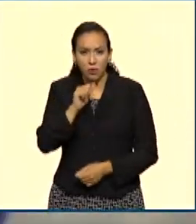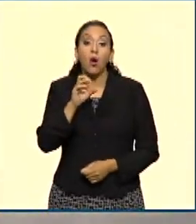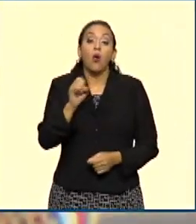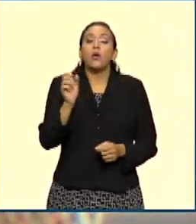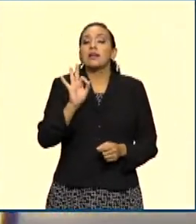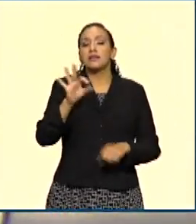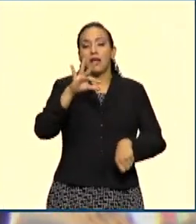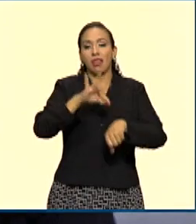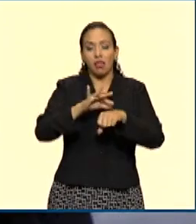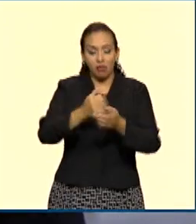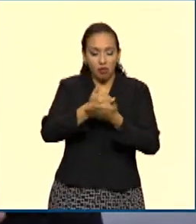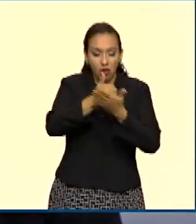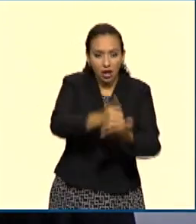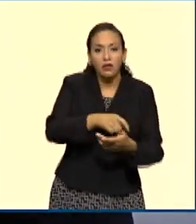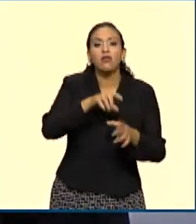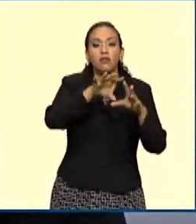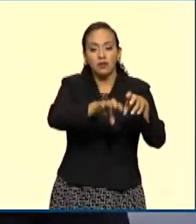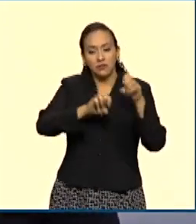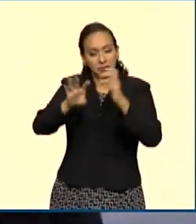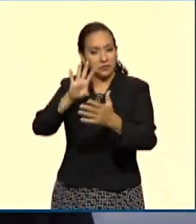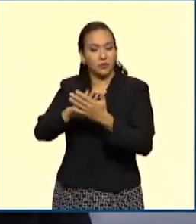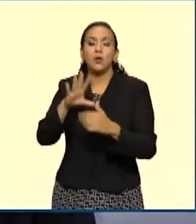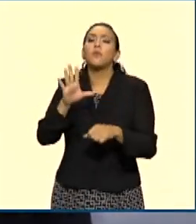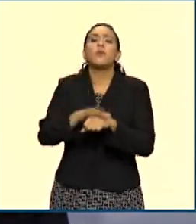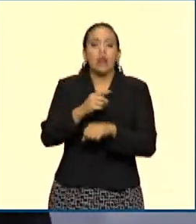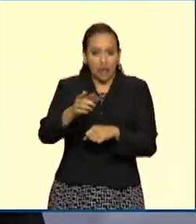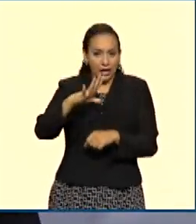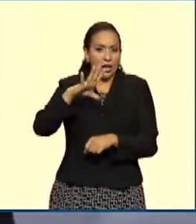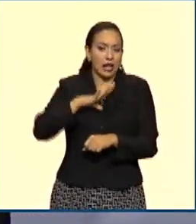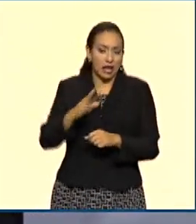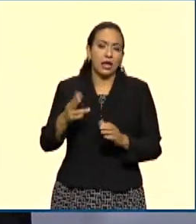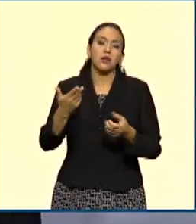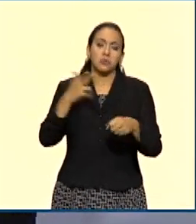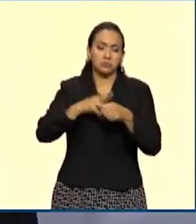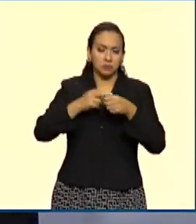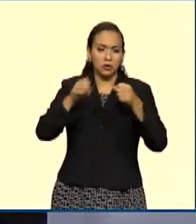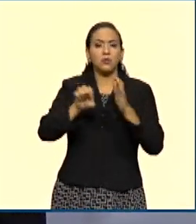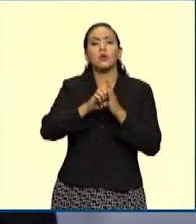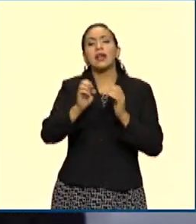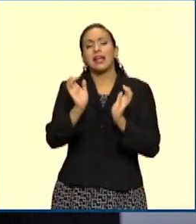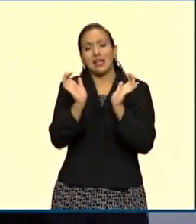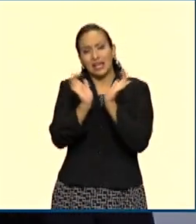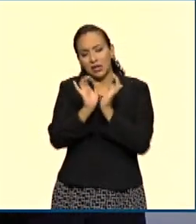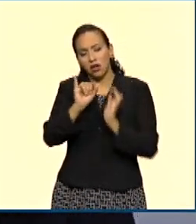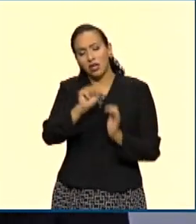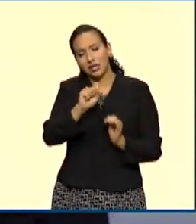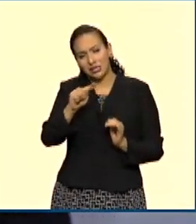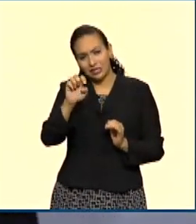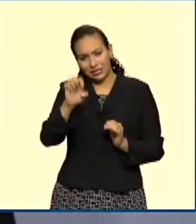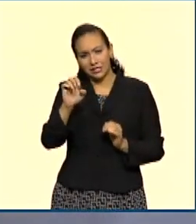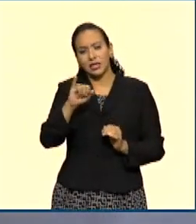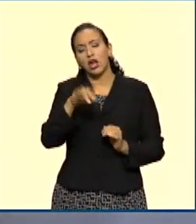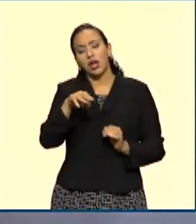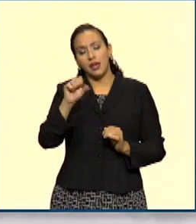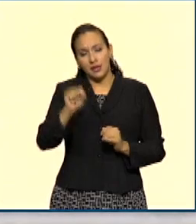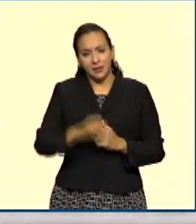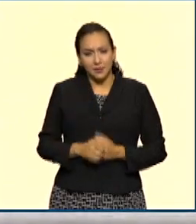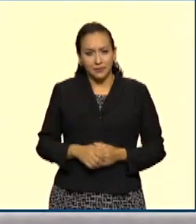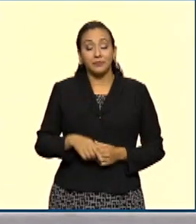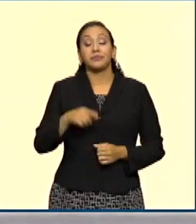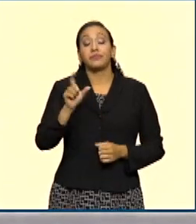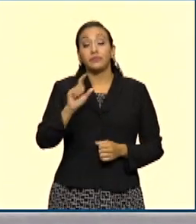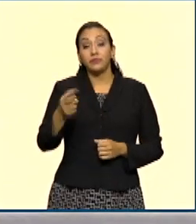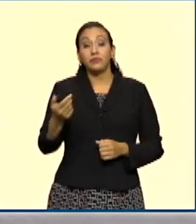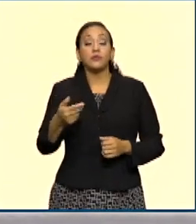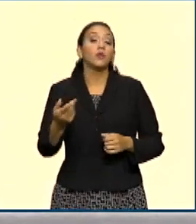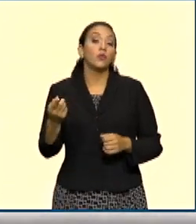auxilie cuando se realice en instituciones de salud públicas como lo son el IMSS y el ISSSTE. Señaló que una vez que el Congreso cumpla con la orden